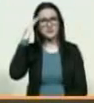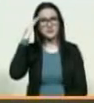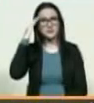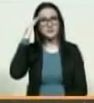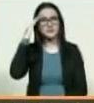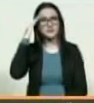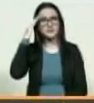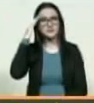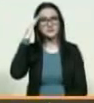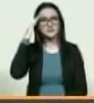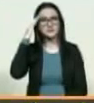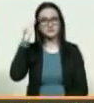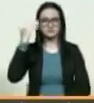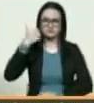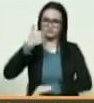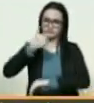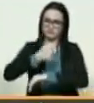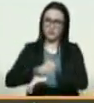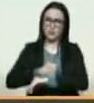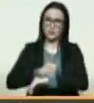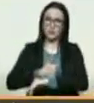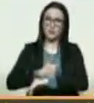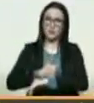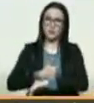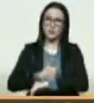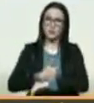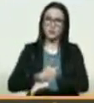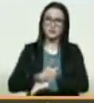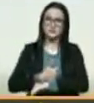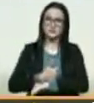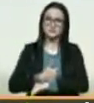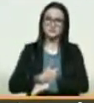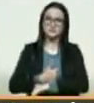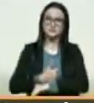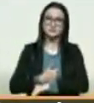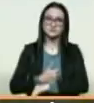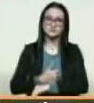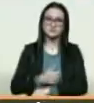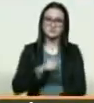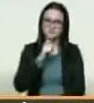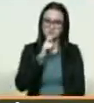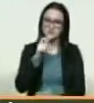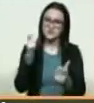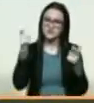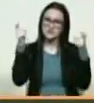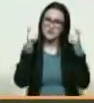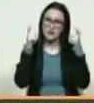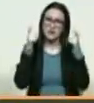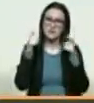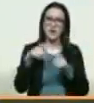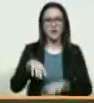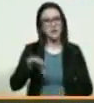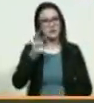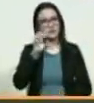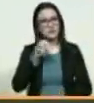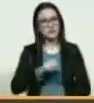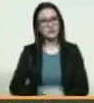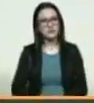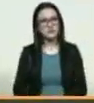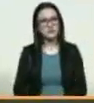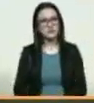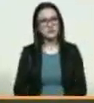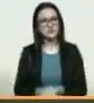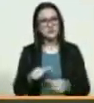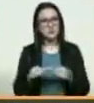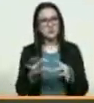la jefatura y el timón de mando dirigido por el comandante Hugo Chávez, a mantenernos